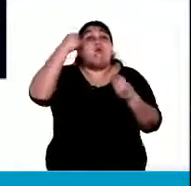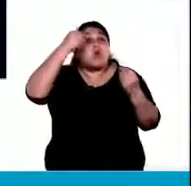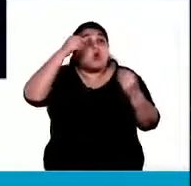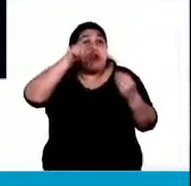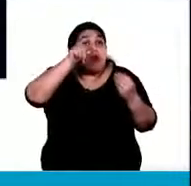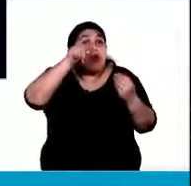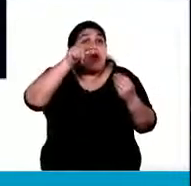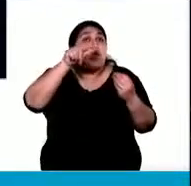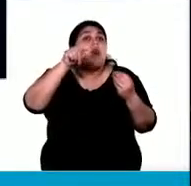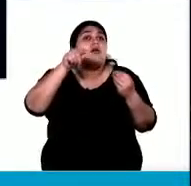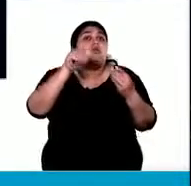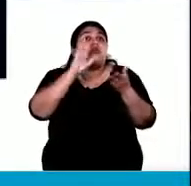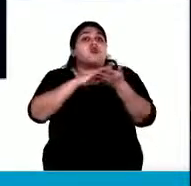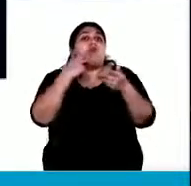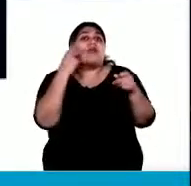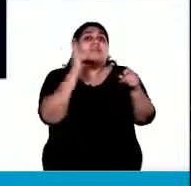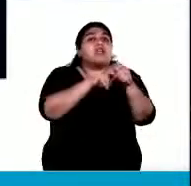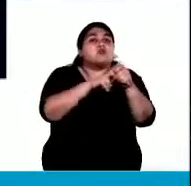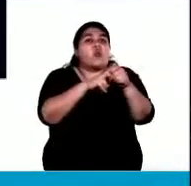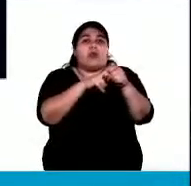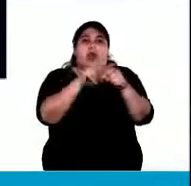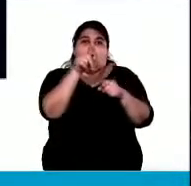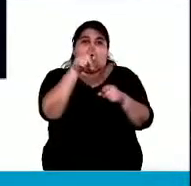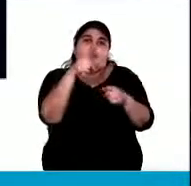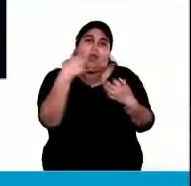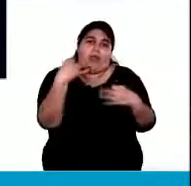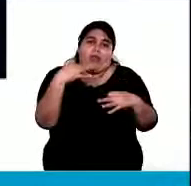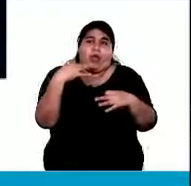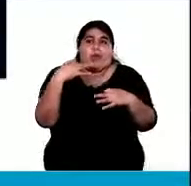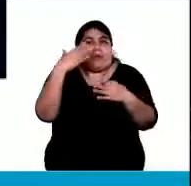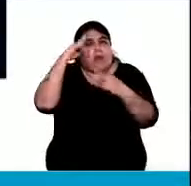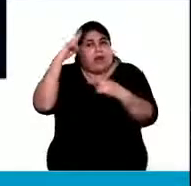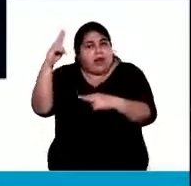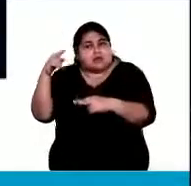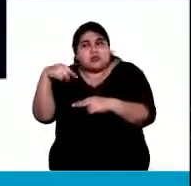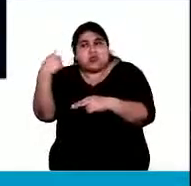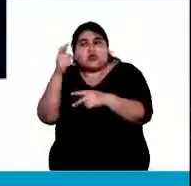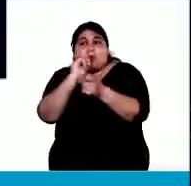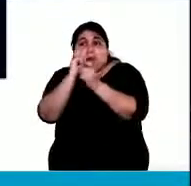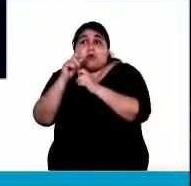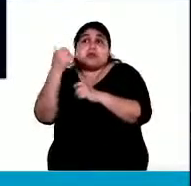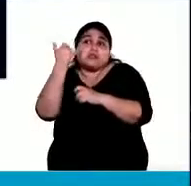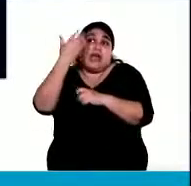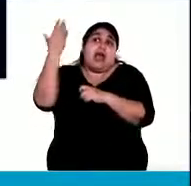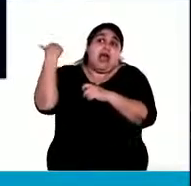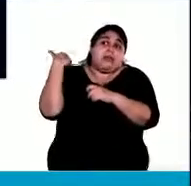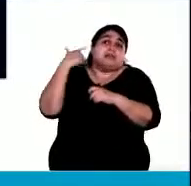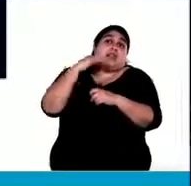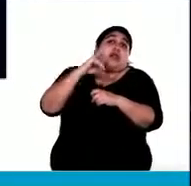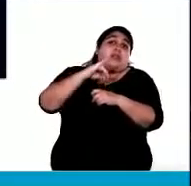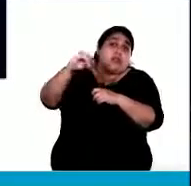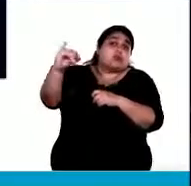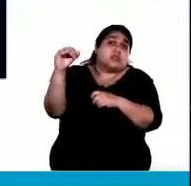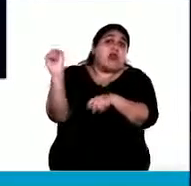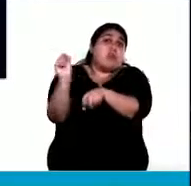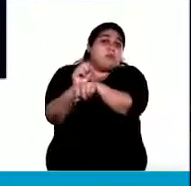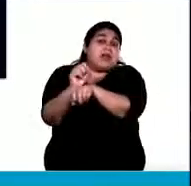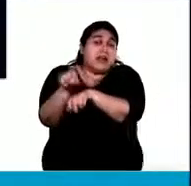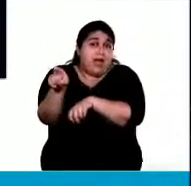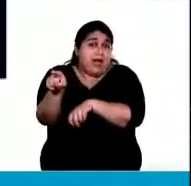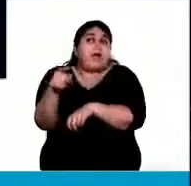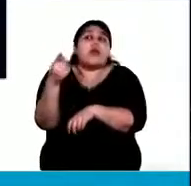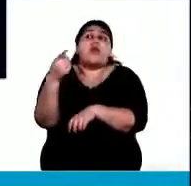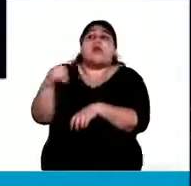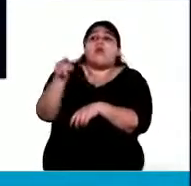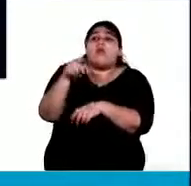preocupa la censura, solidarícense con los periodistas que han sido denunciados penalmente por llevar adelante